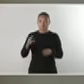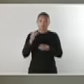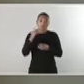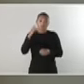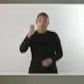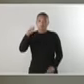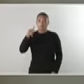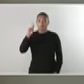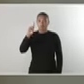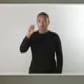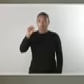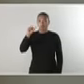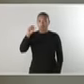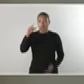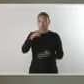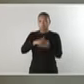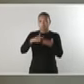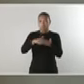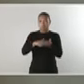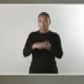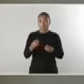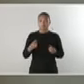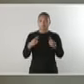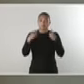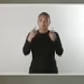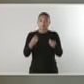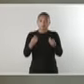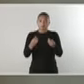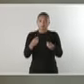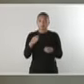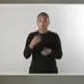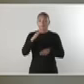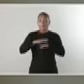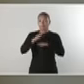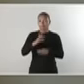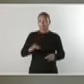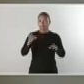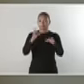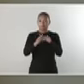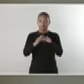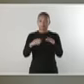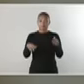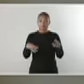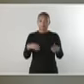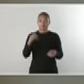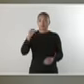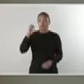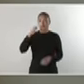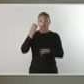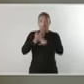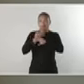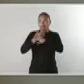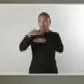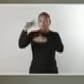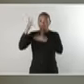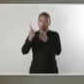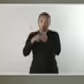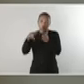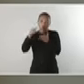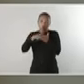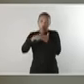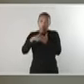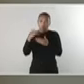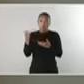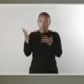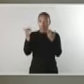locales le dan sí prioridad a la inversión extranjera lo reciben con mariachis le dan tarifa de luz preferencial que le llaman